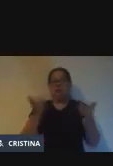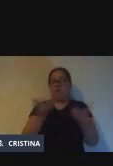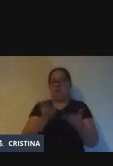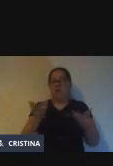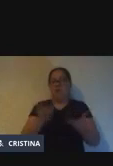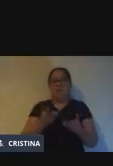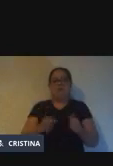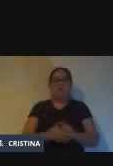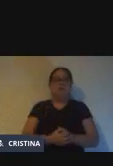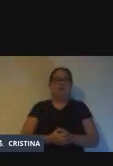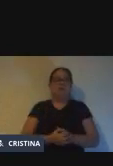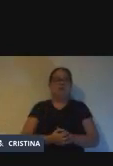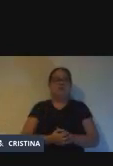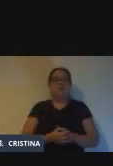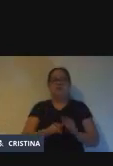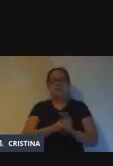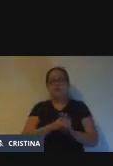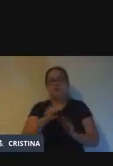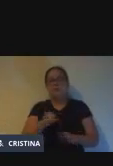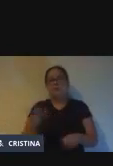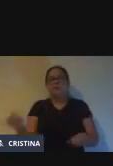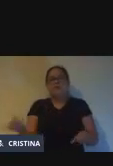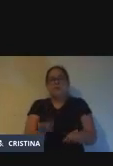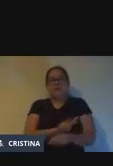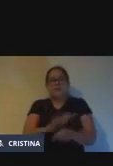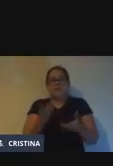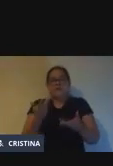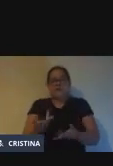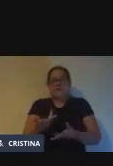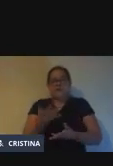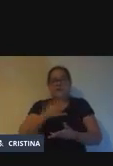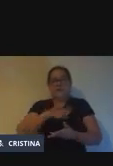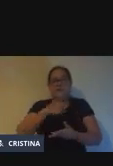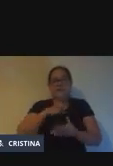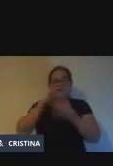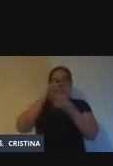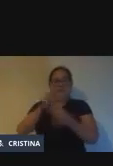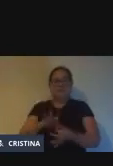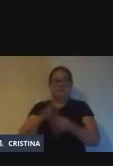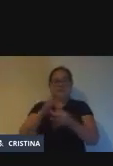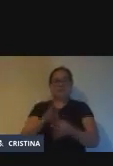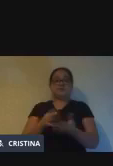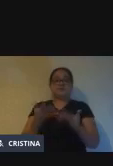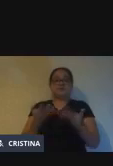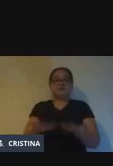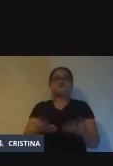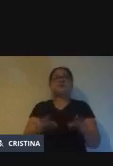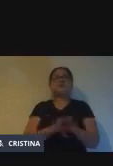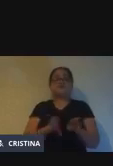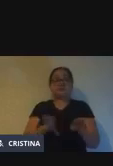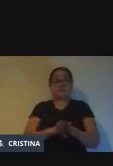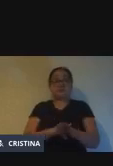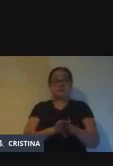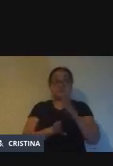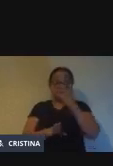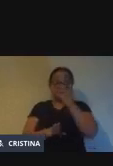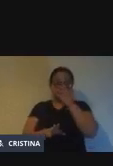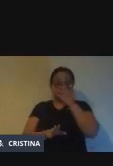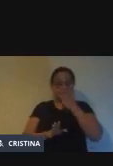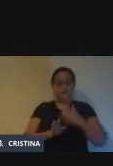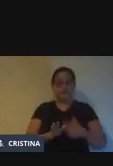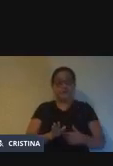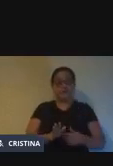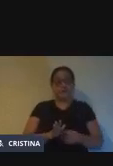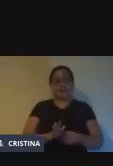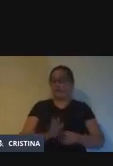identificar dónde está el hilo conductor que nos hace jalar la mareja o esta